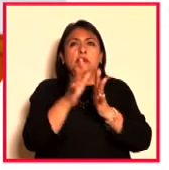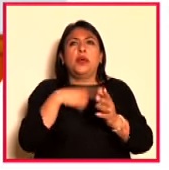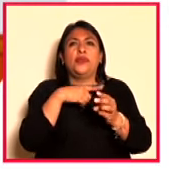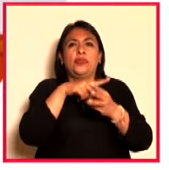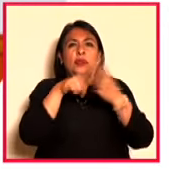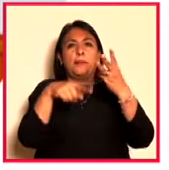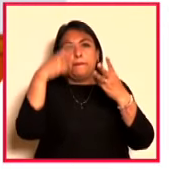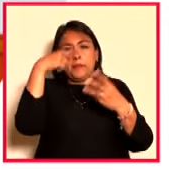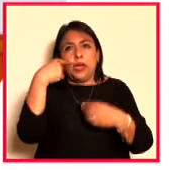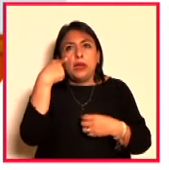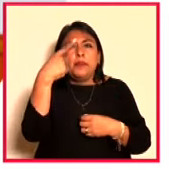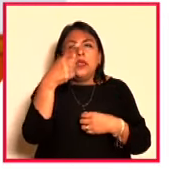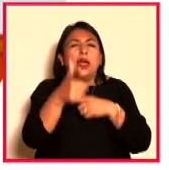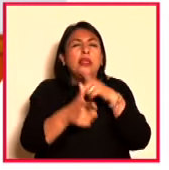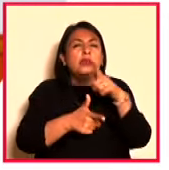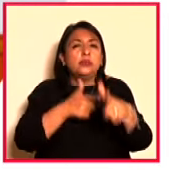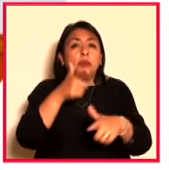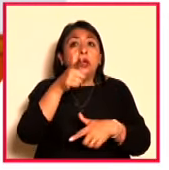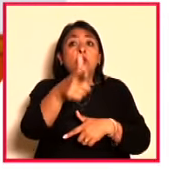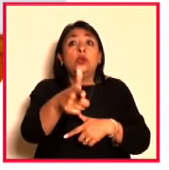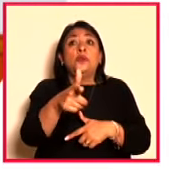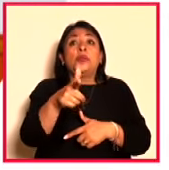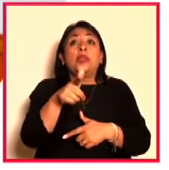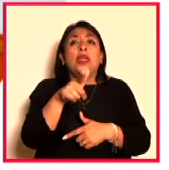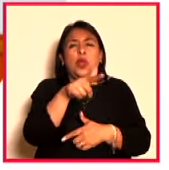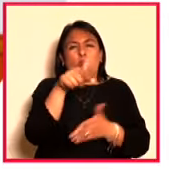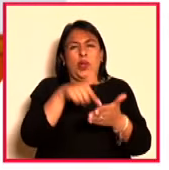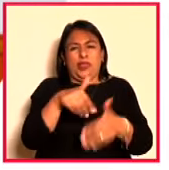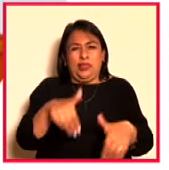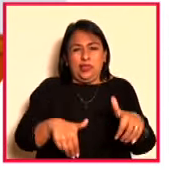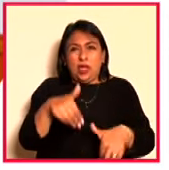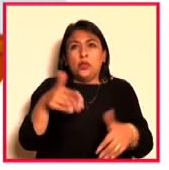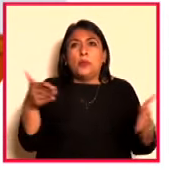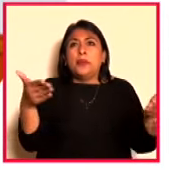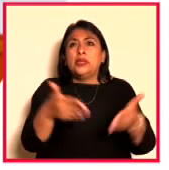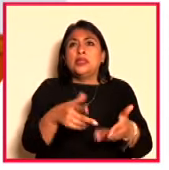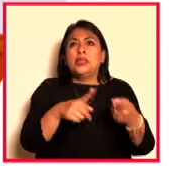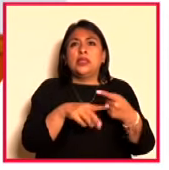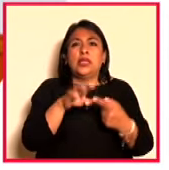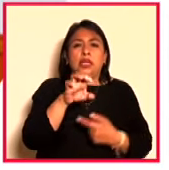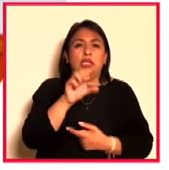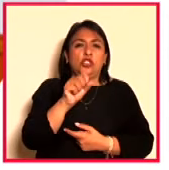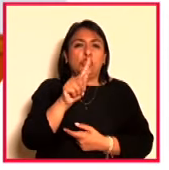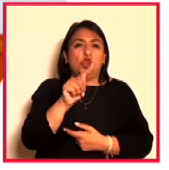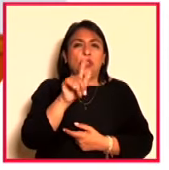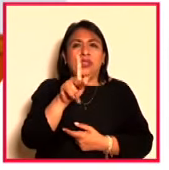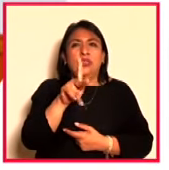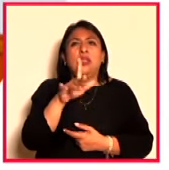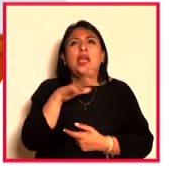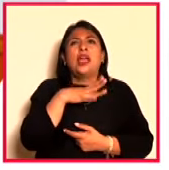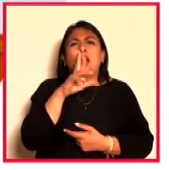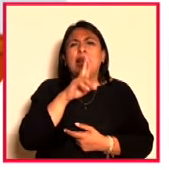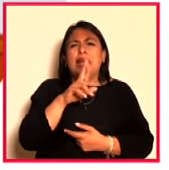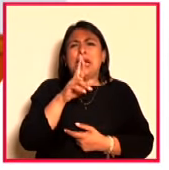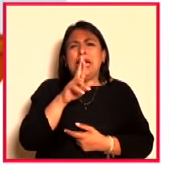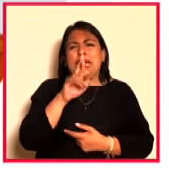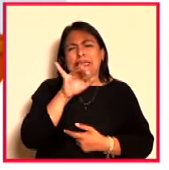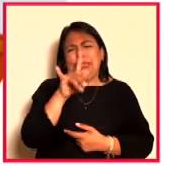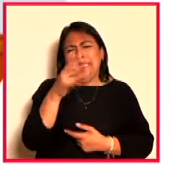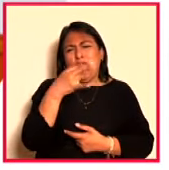Mirar Despacio. En el foyer del teatro se presentará Es cortita la vida, recital grosero, pieza de teatro